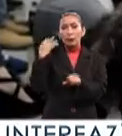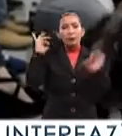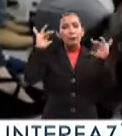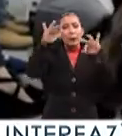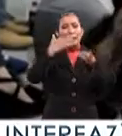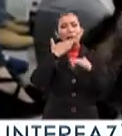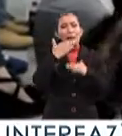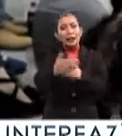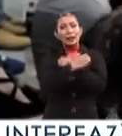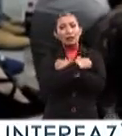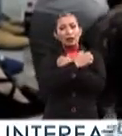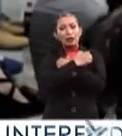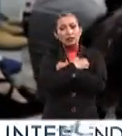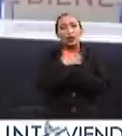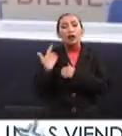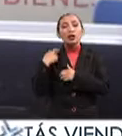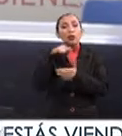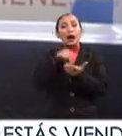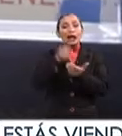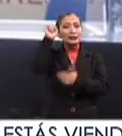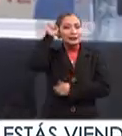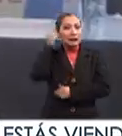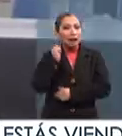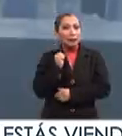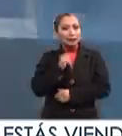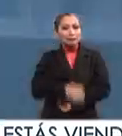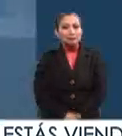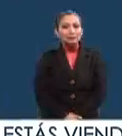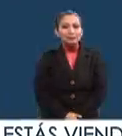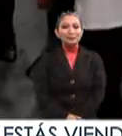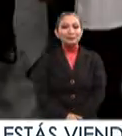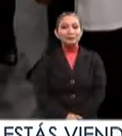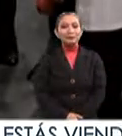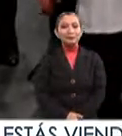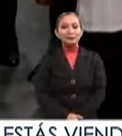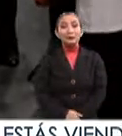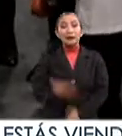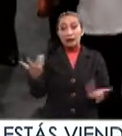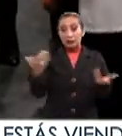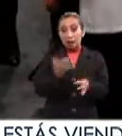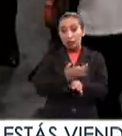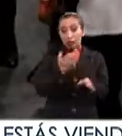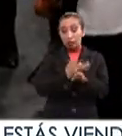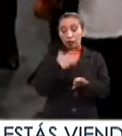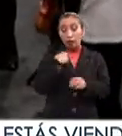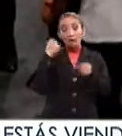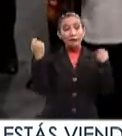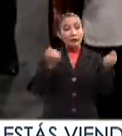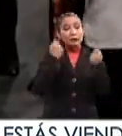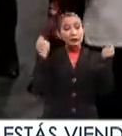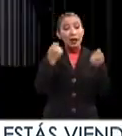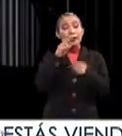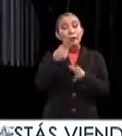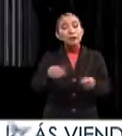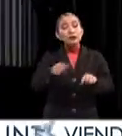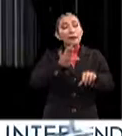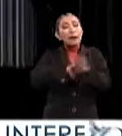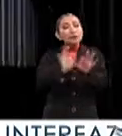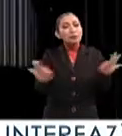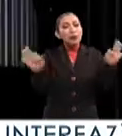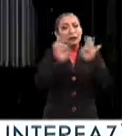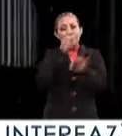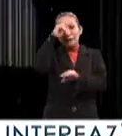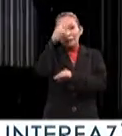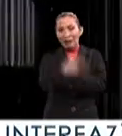por el Bienestar de la Educación en su sede en Sinaloa. Se lleva a cabo uno de los festivales musicales más importantes